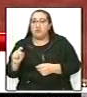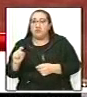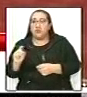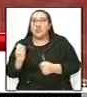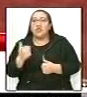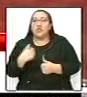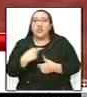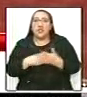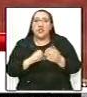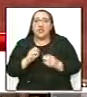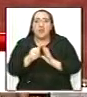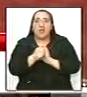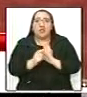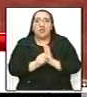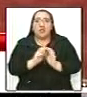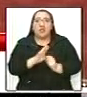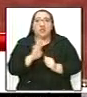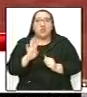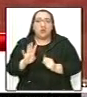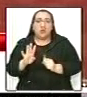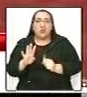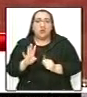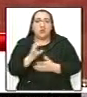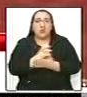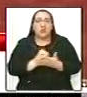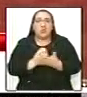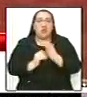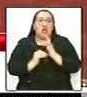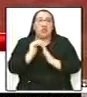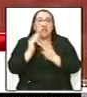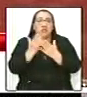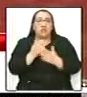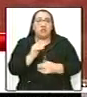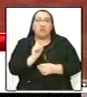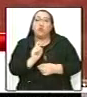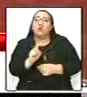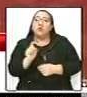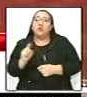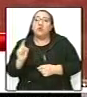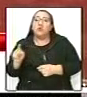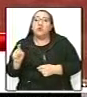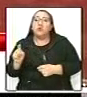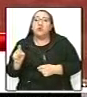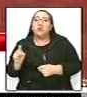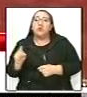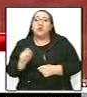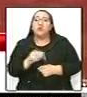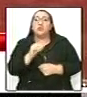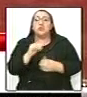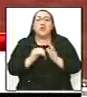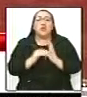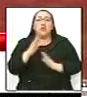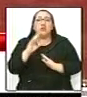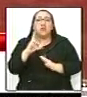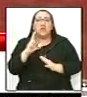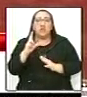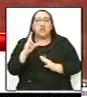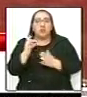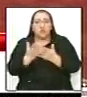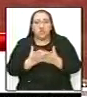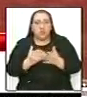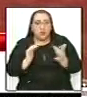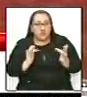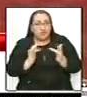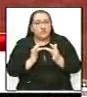Debe decir artículo 44, Centro de Altos Estudios, 3 puntos suspensivos. El Centro de Altos Estudios tiene